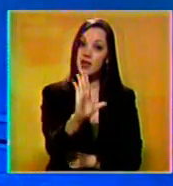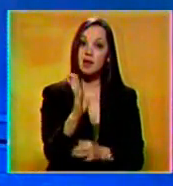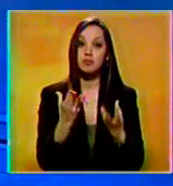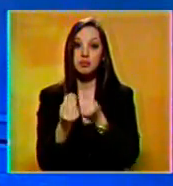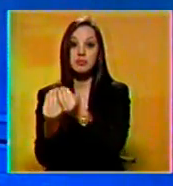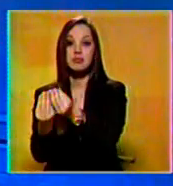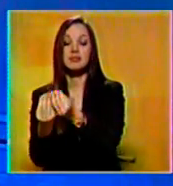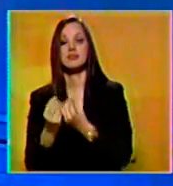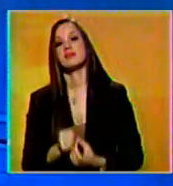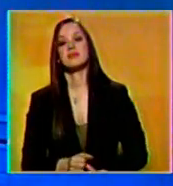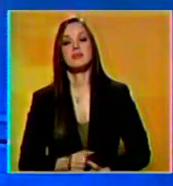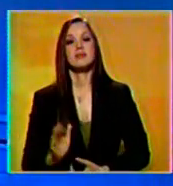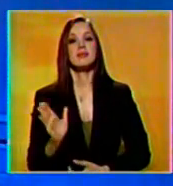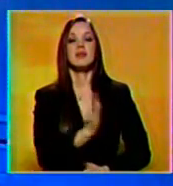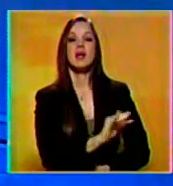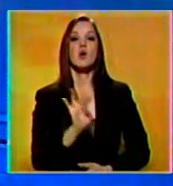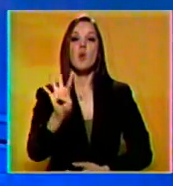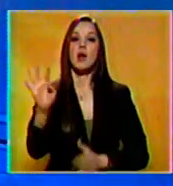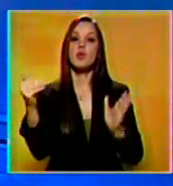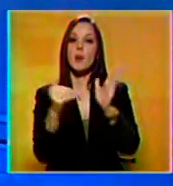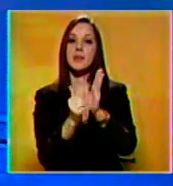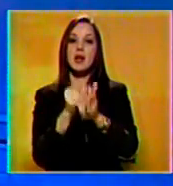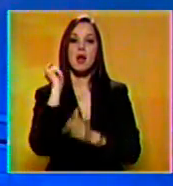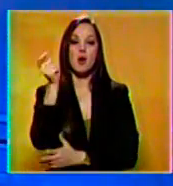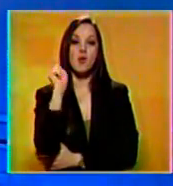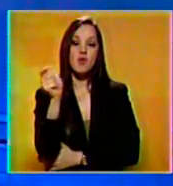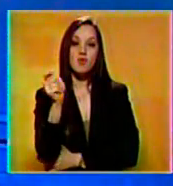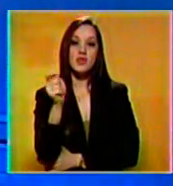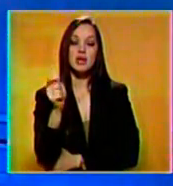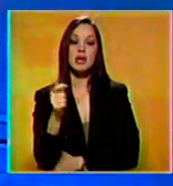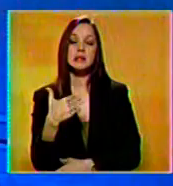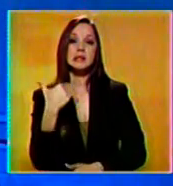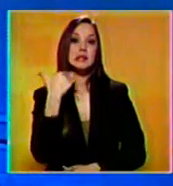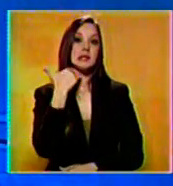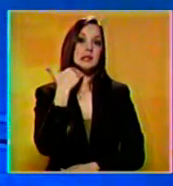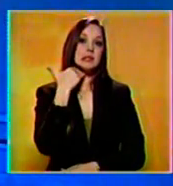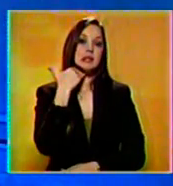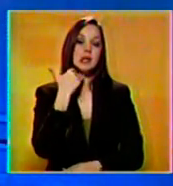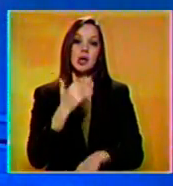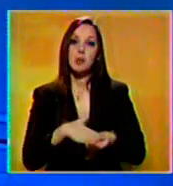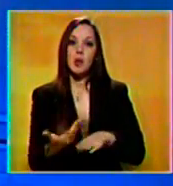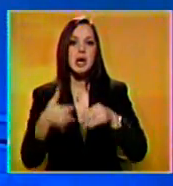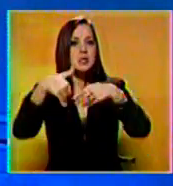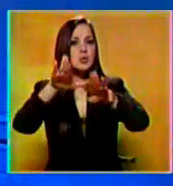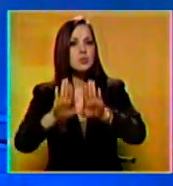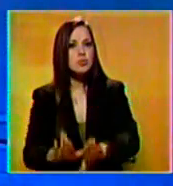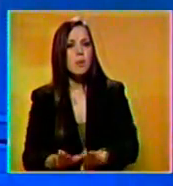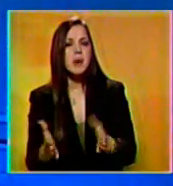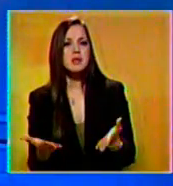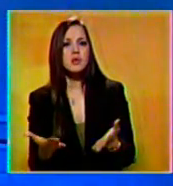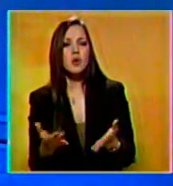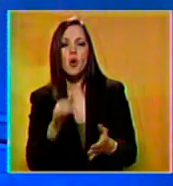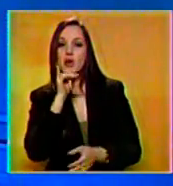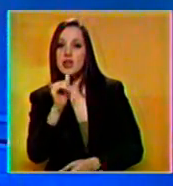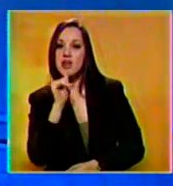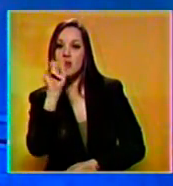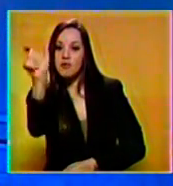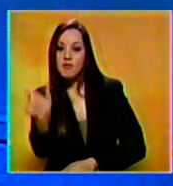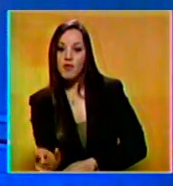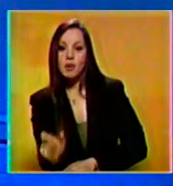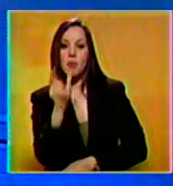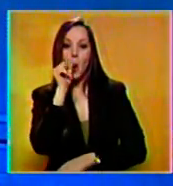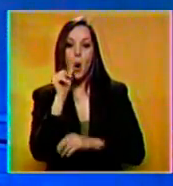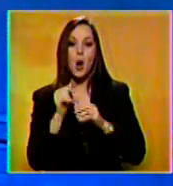4.000 jubilados del Consejo Nacional Electoral están afectados por la eliminación de la homologación de sus pensiones. Así lo informó Celis Ramón Mendoza,